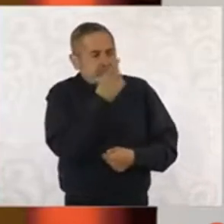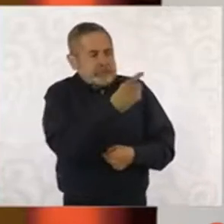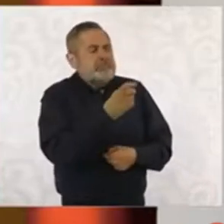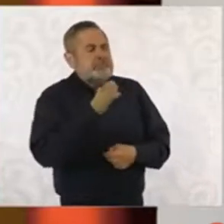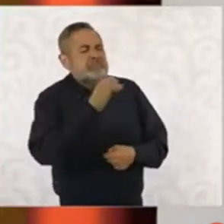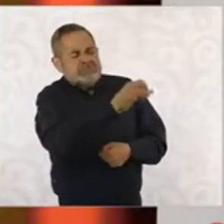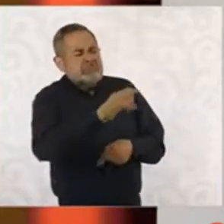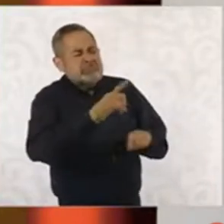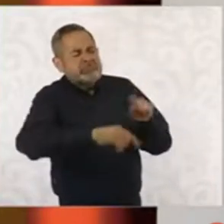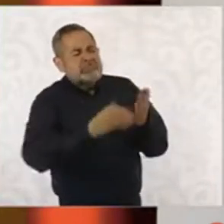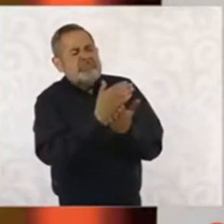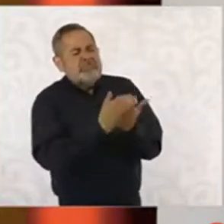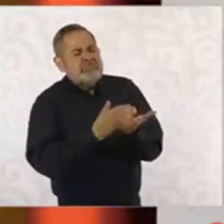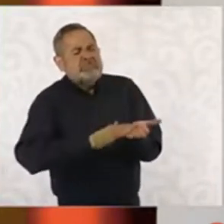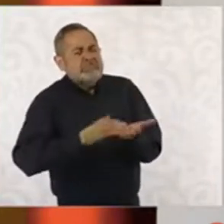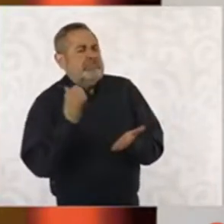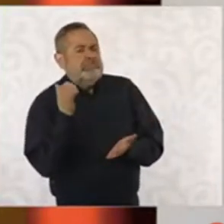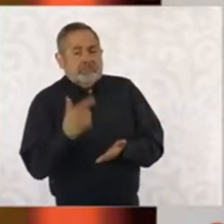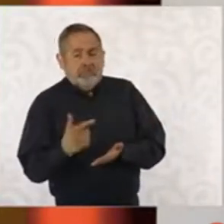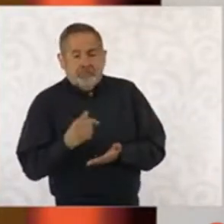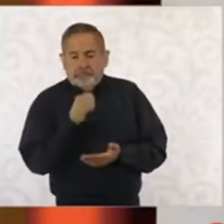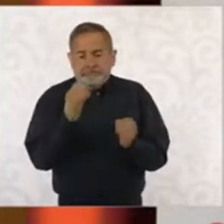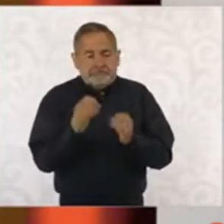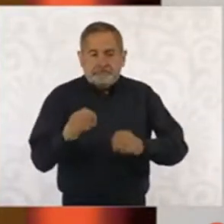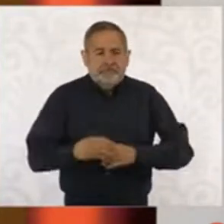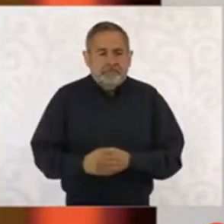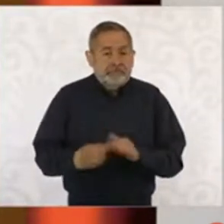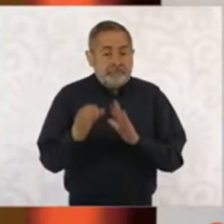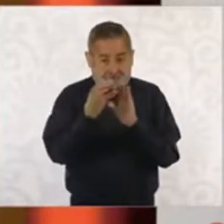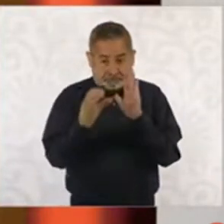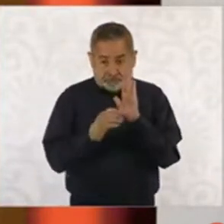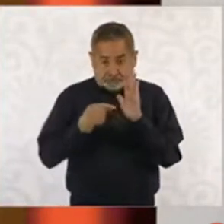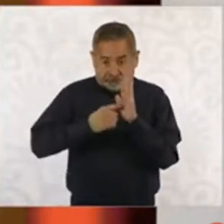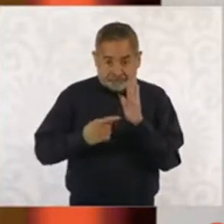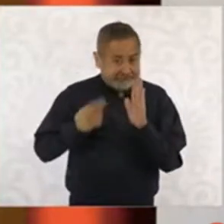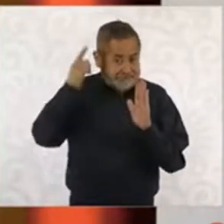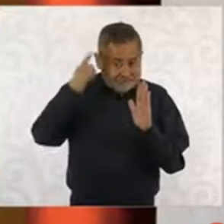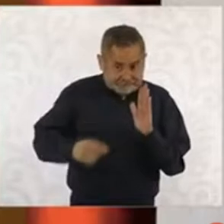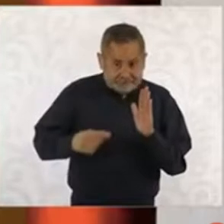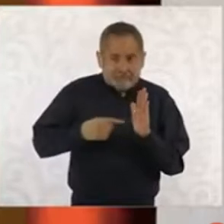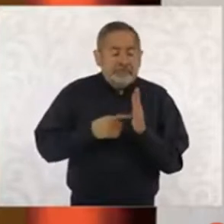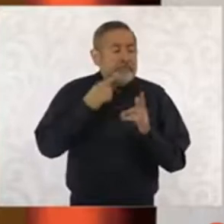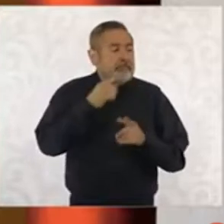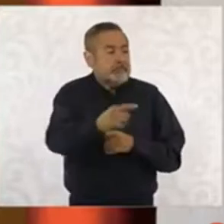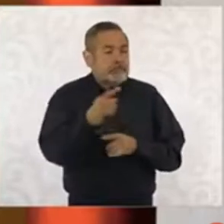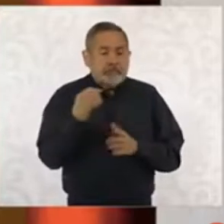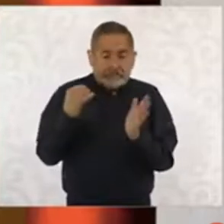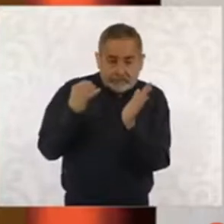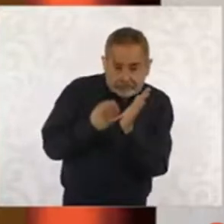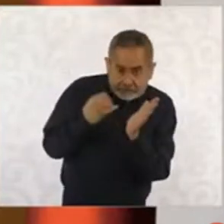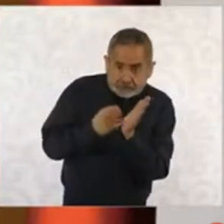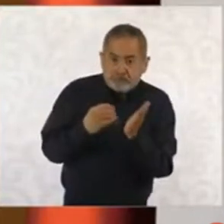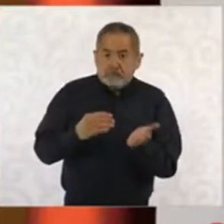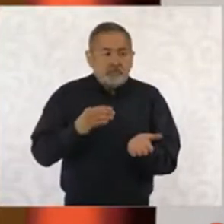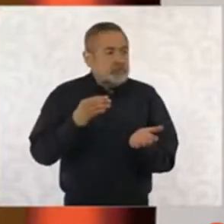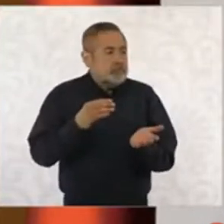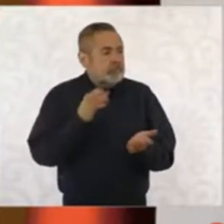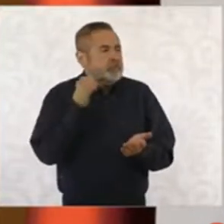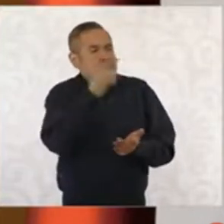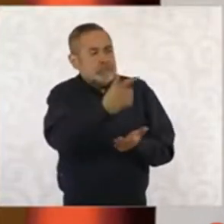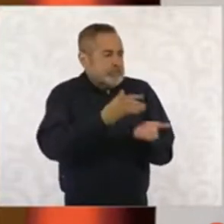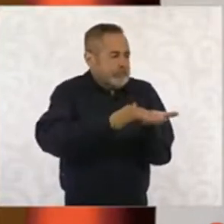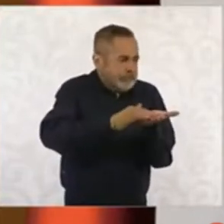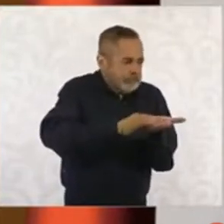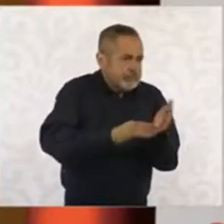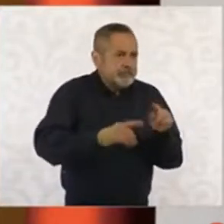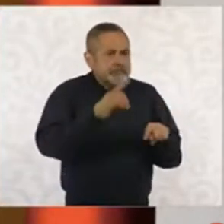La Constitución claramente dice que las condonaciones de impuestos y las exenciones de impuestos en los términos y